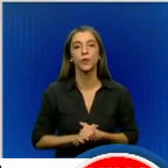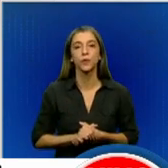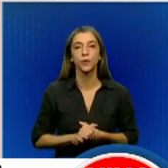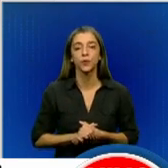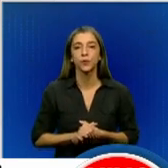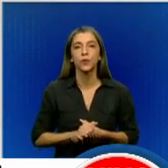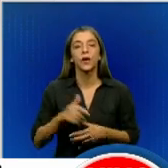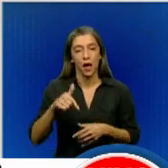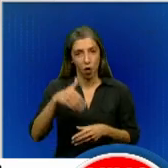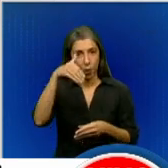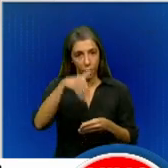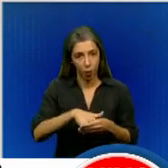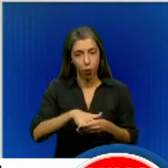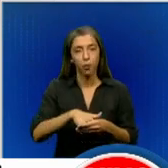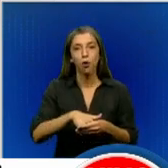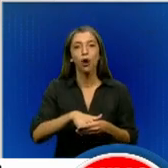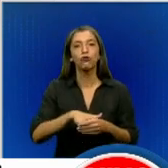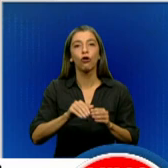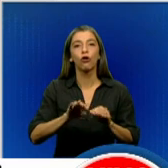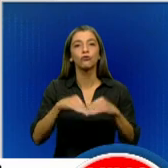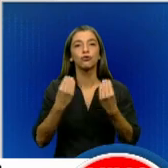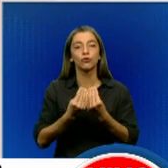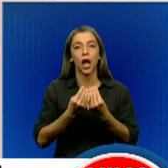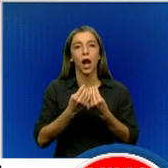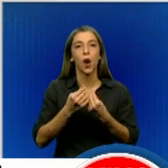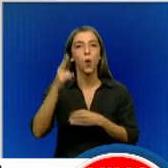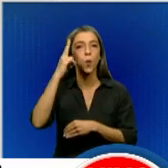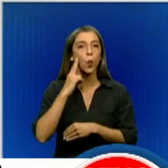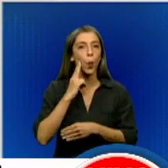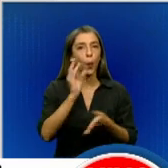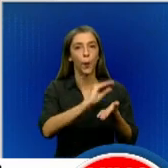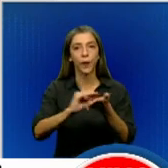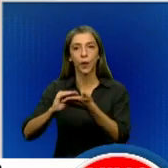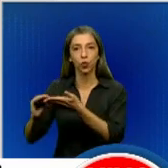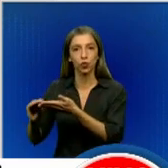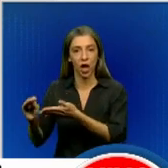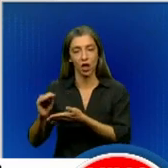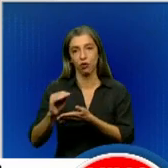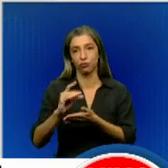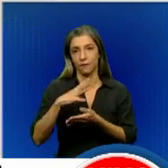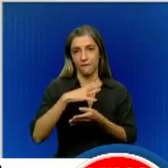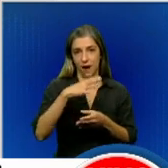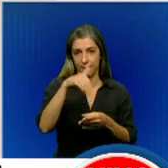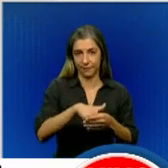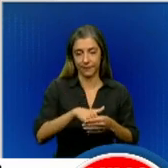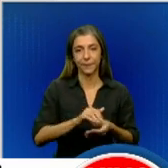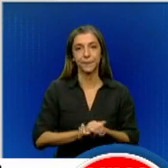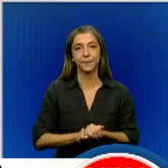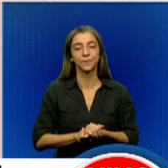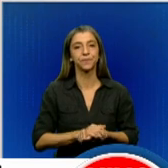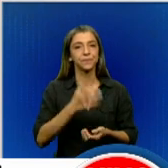se va a tomar la votación de nueve diputados que aparecen como no logrados aizega